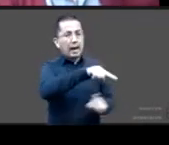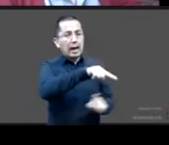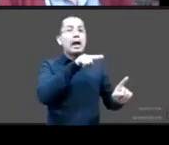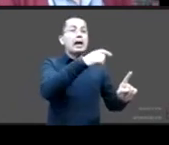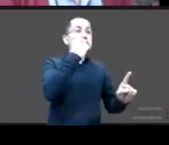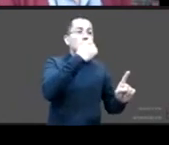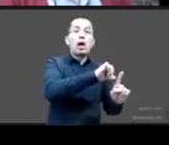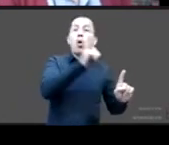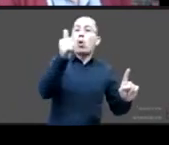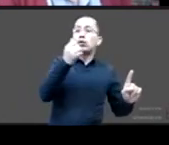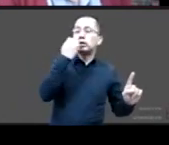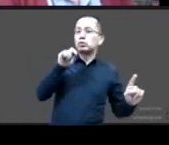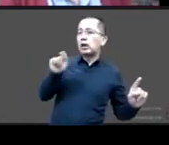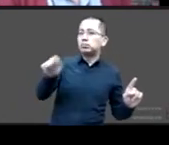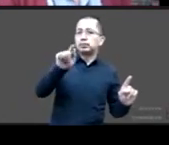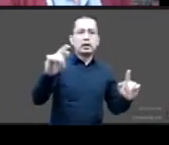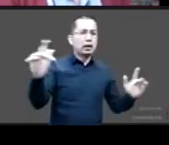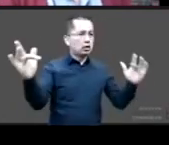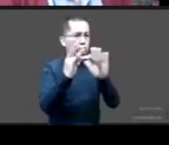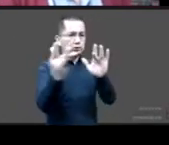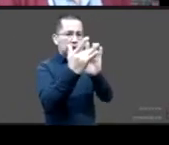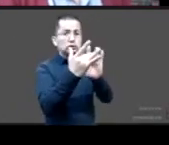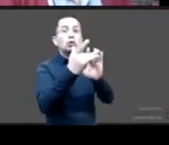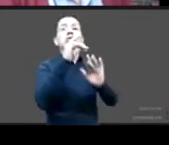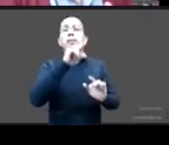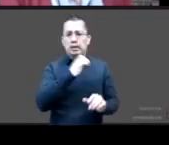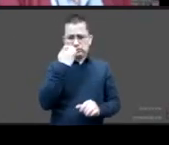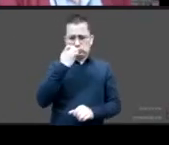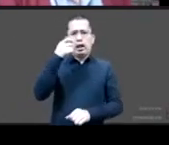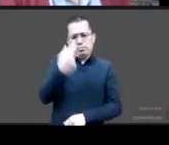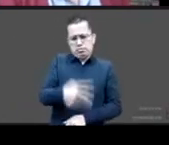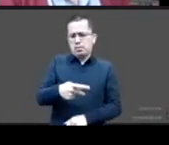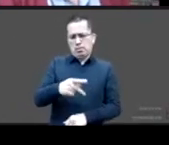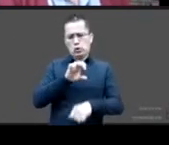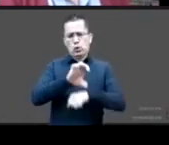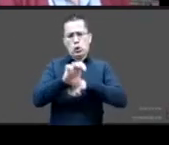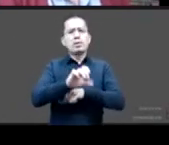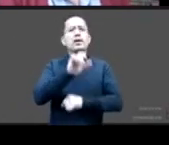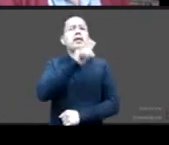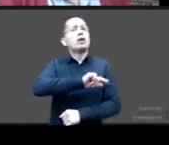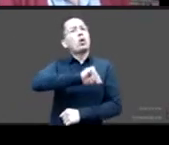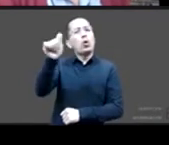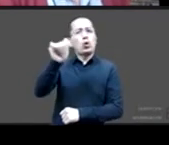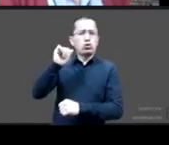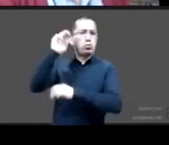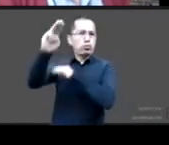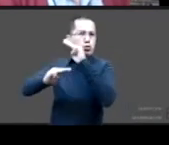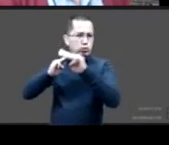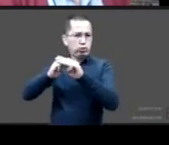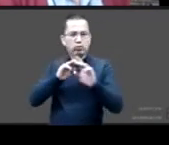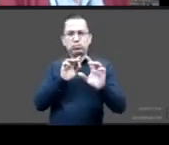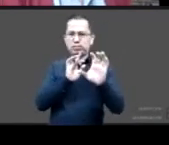del país o incluso de otros países del mundo para ser más fuertes en la incidencia en la política pública.